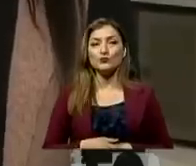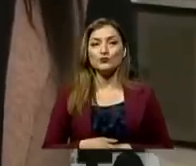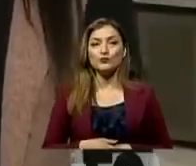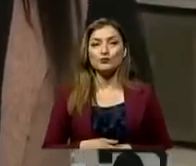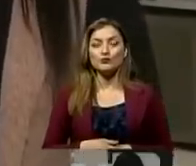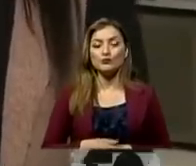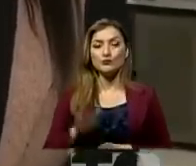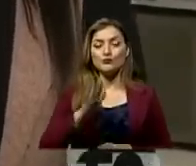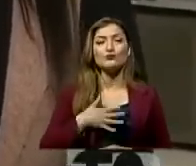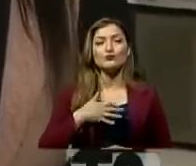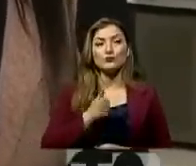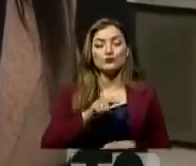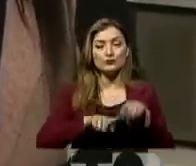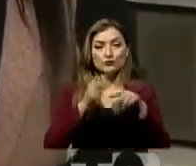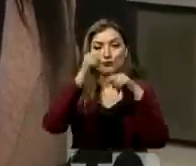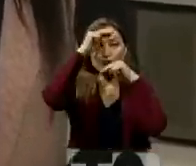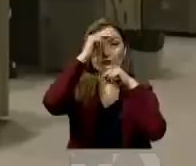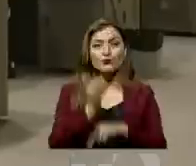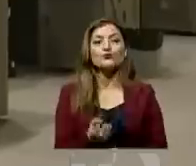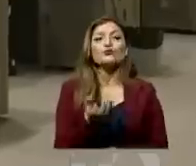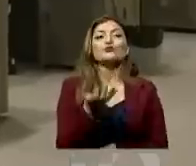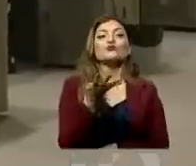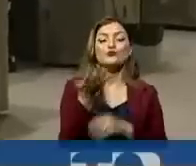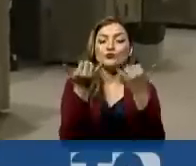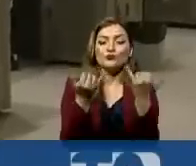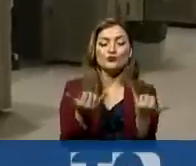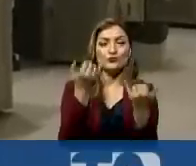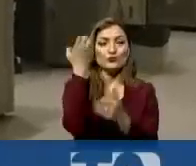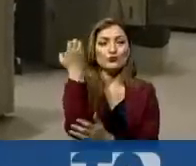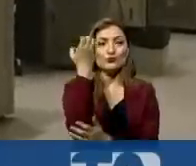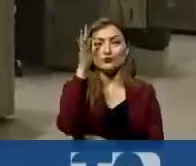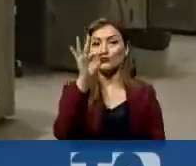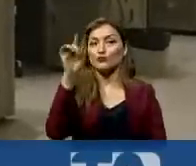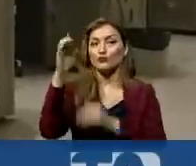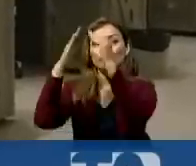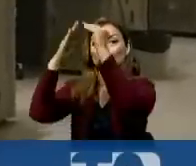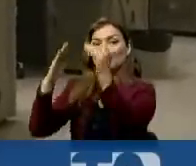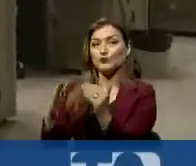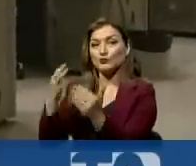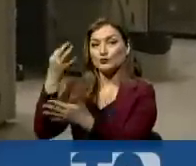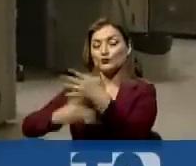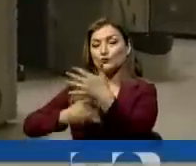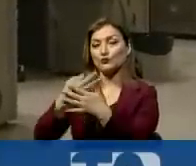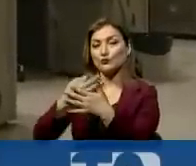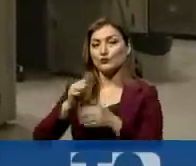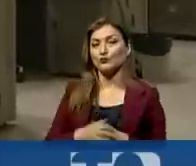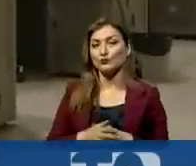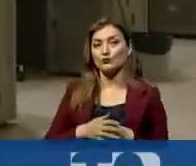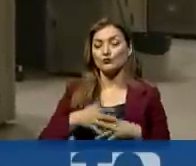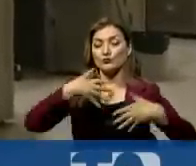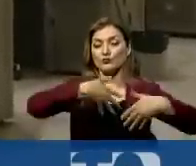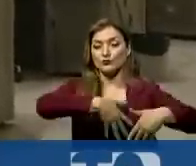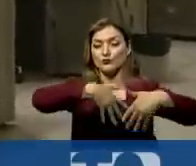así es que está lista amigos televidentes muy buenos días a esta hora desde aquí desde el 911 se reportan alrededor de ese ciento de